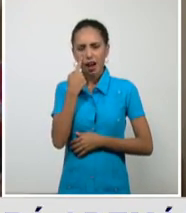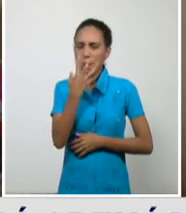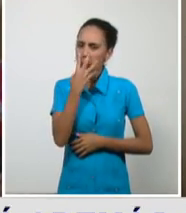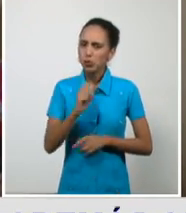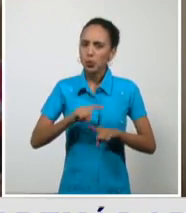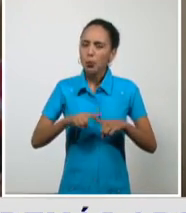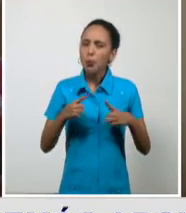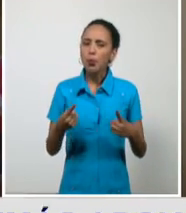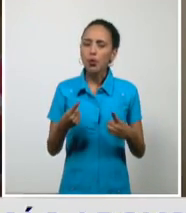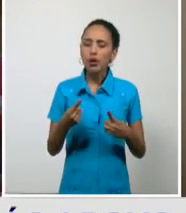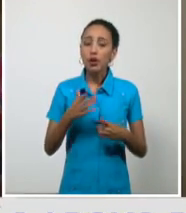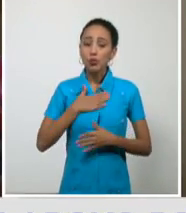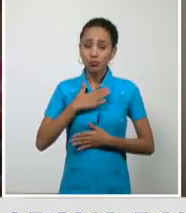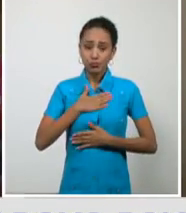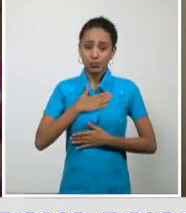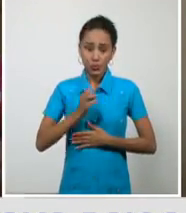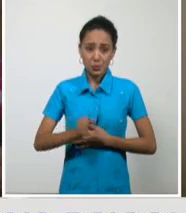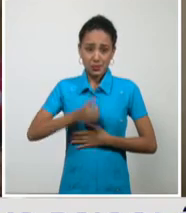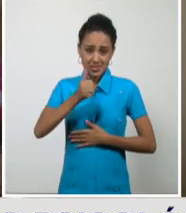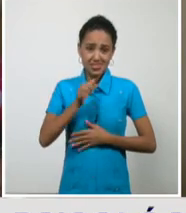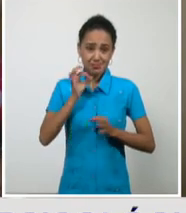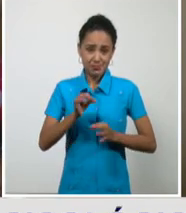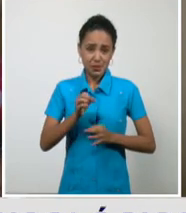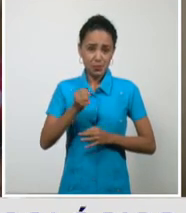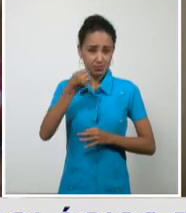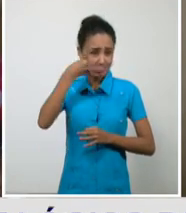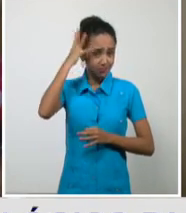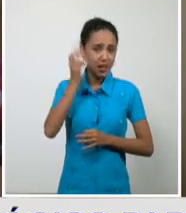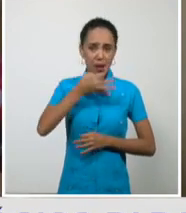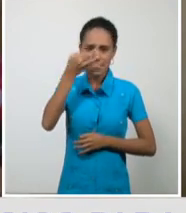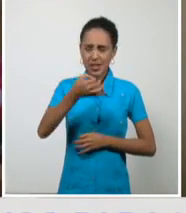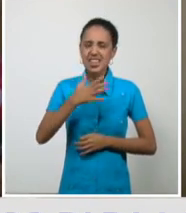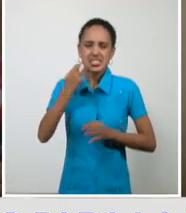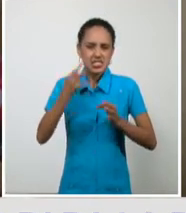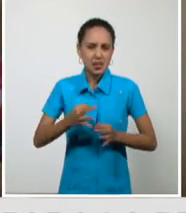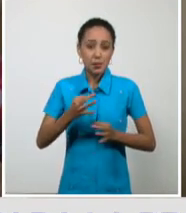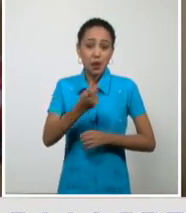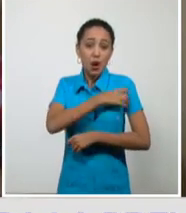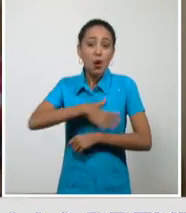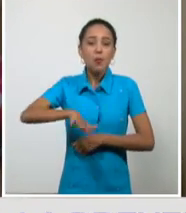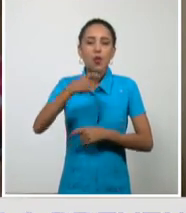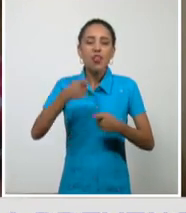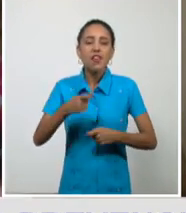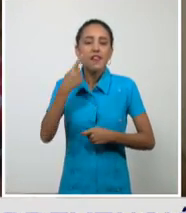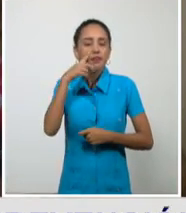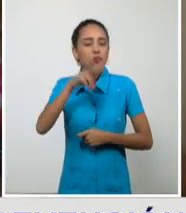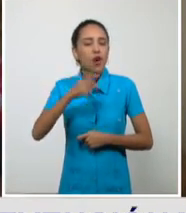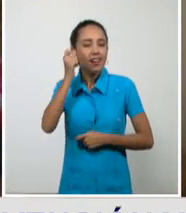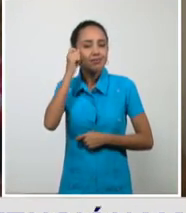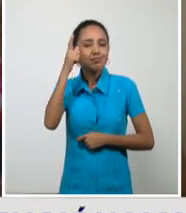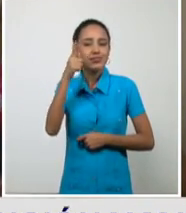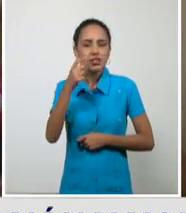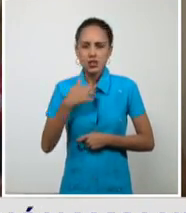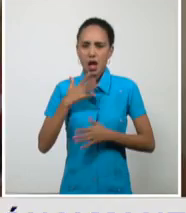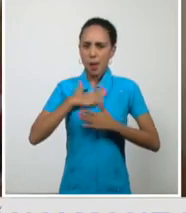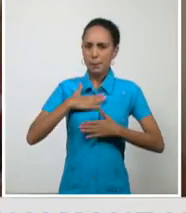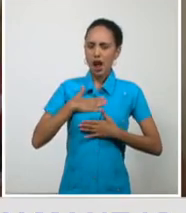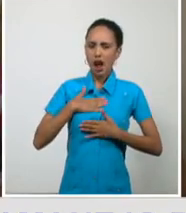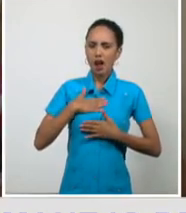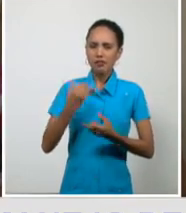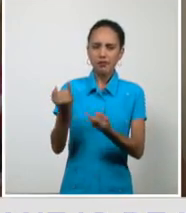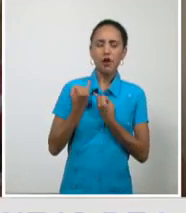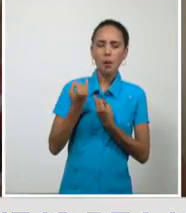como dice nuestro presidente, siempre el pueblo tiene que buscar alternativas. No solo es esperar que nos digan las cosas, sino